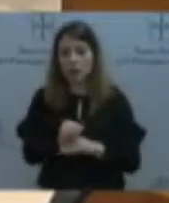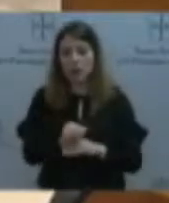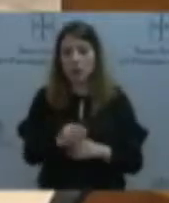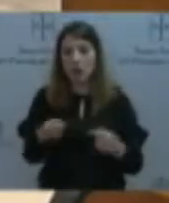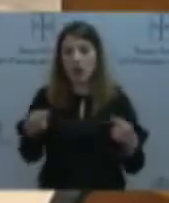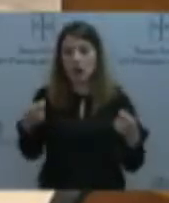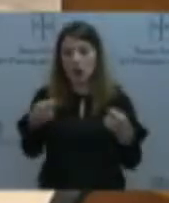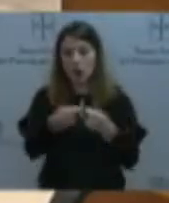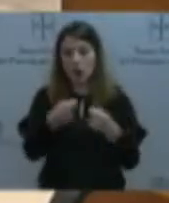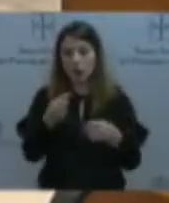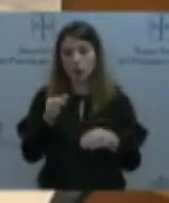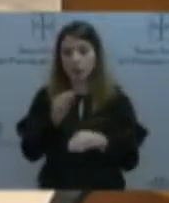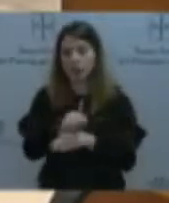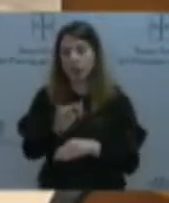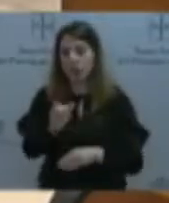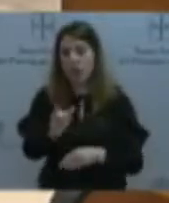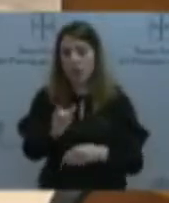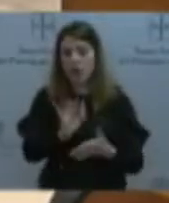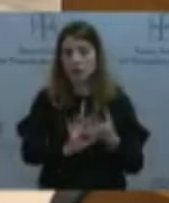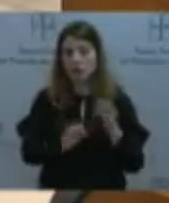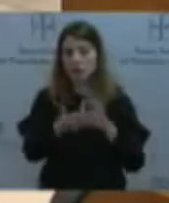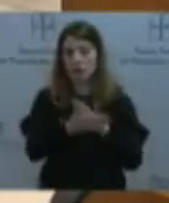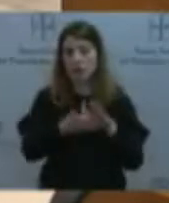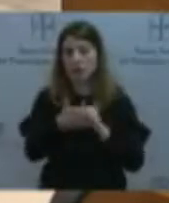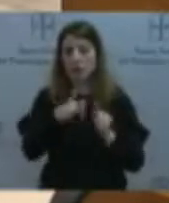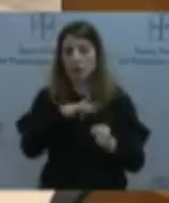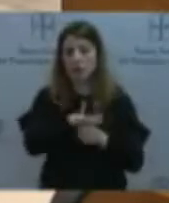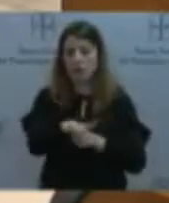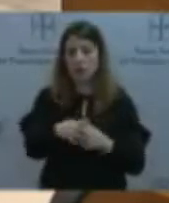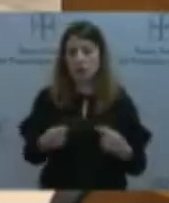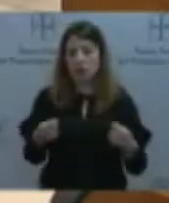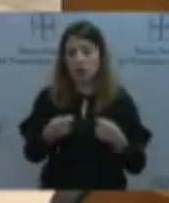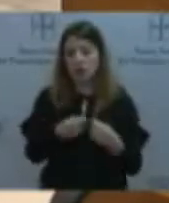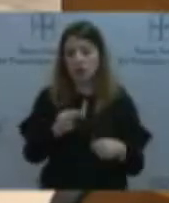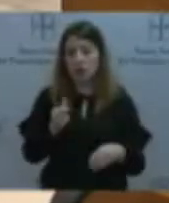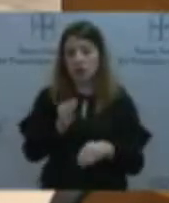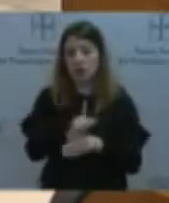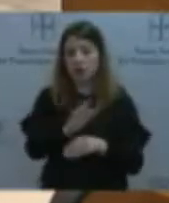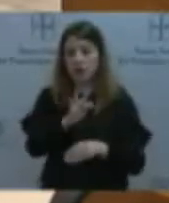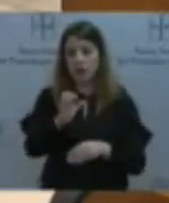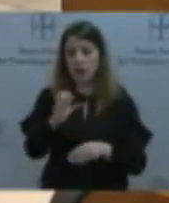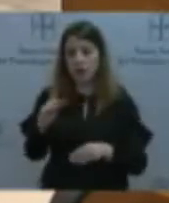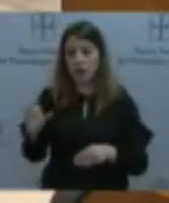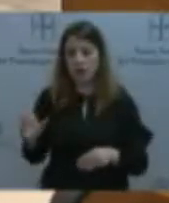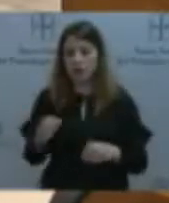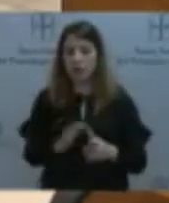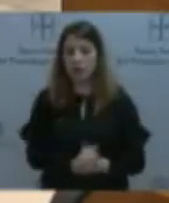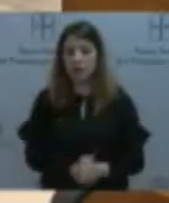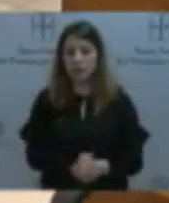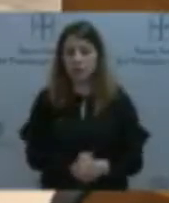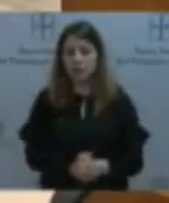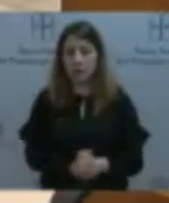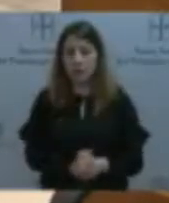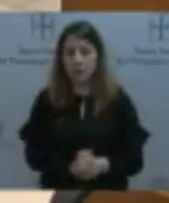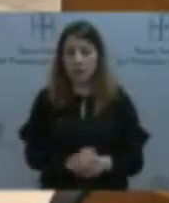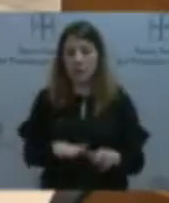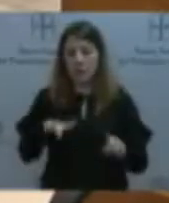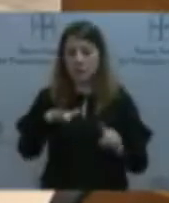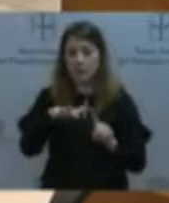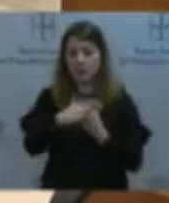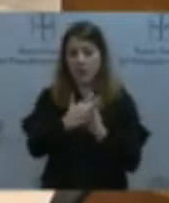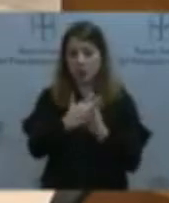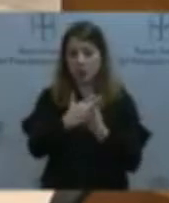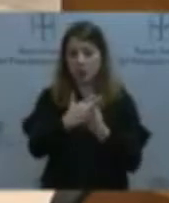ocupa de cofinanciación FEDER. En el caso de los controles que se realizan